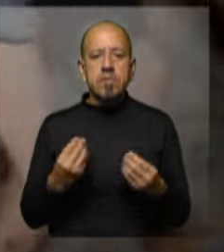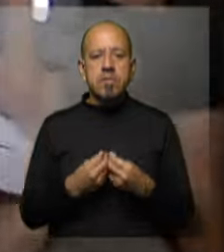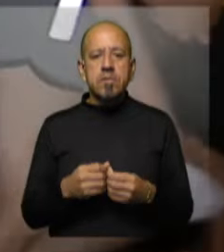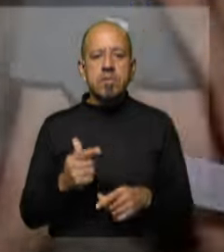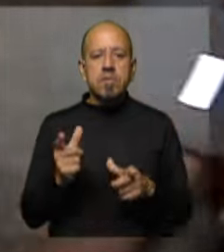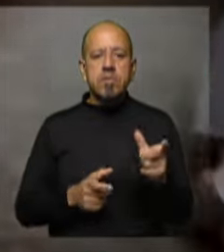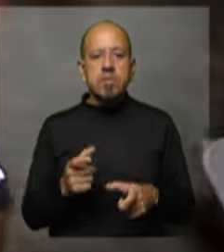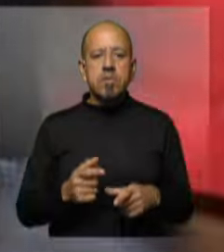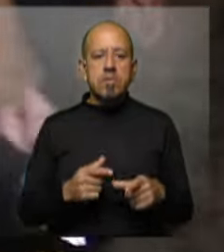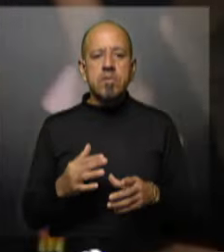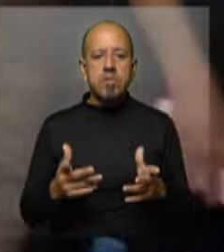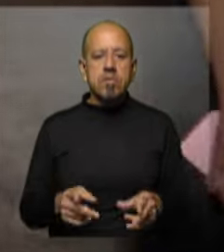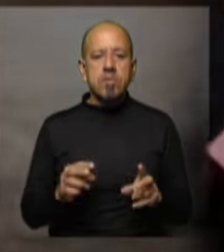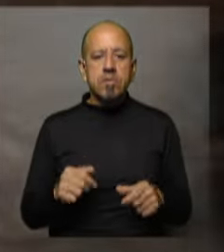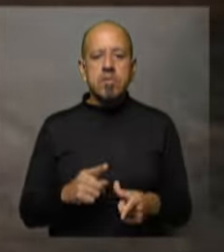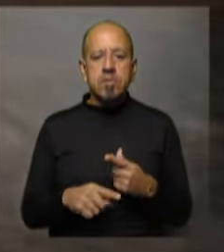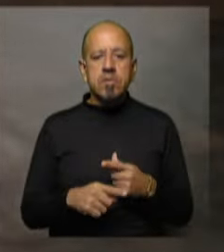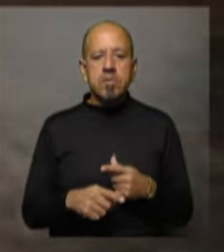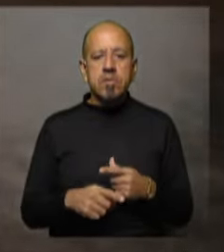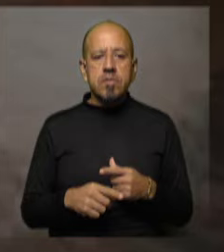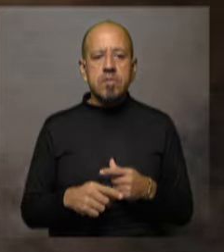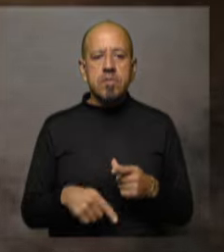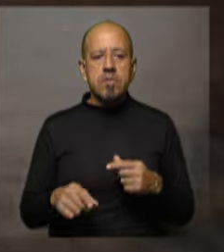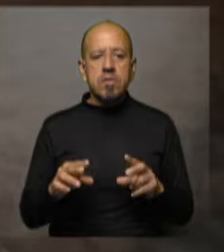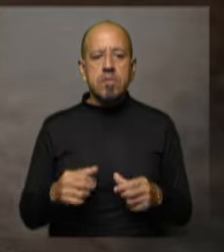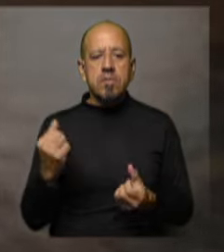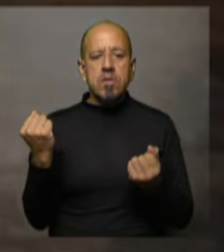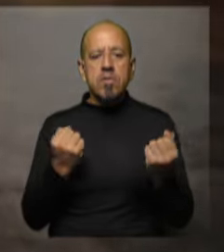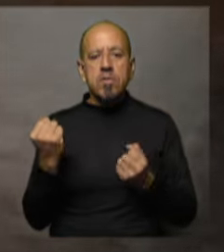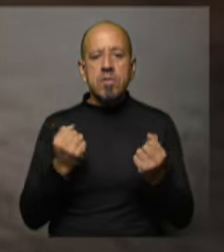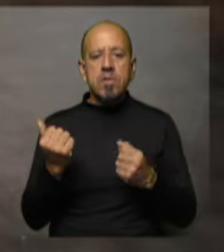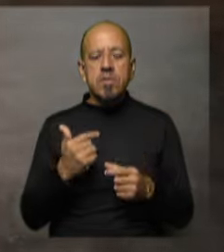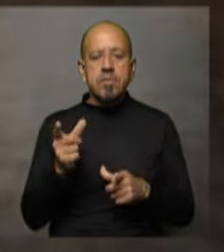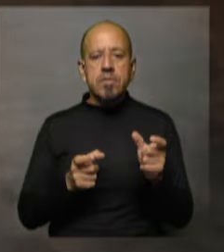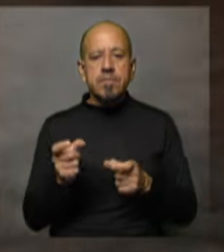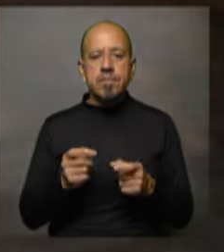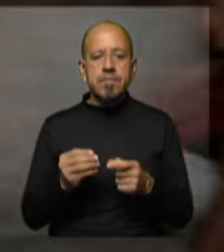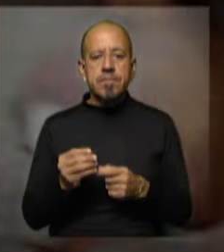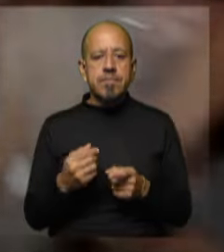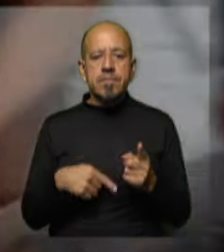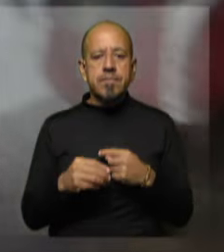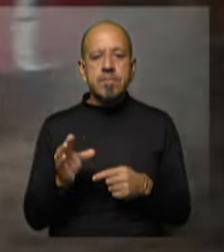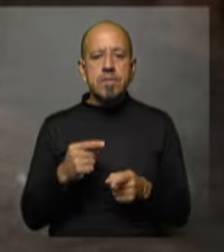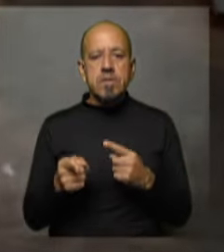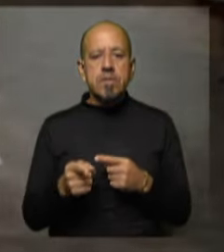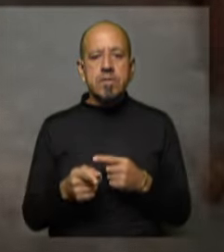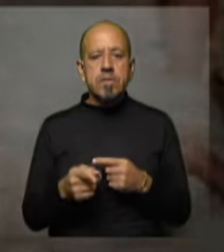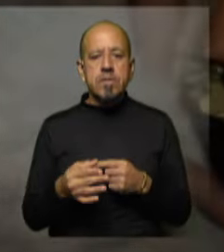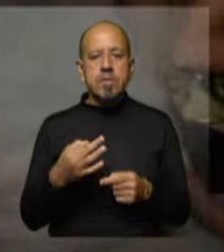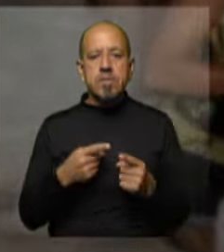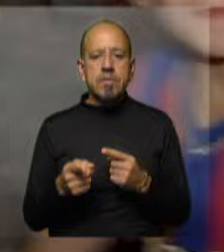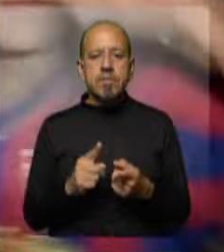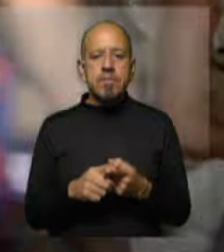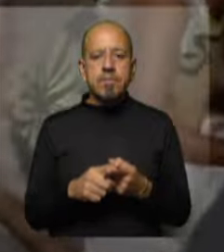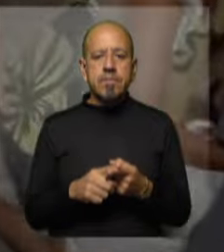salud, gente con, bueno, ya sabemos lo monetario, cómo está todo el mundo, y todos vienen a mí, todos ellos vienen